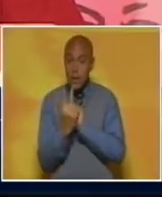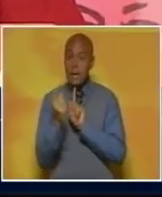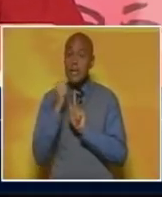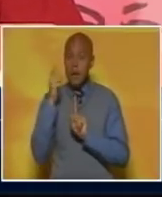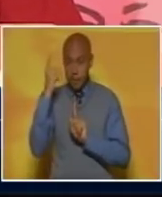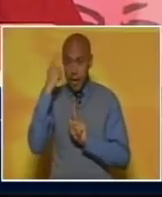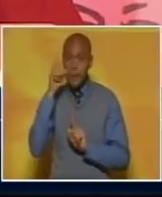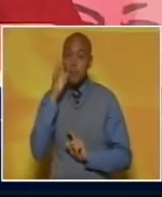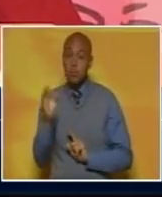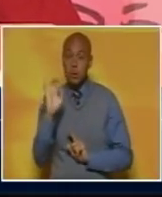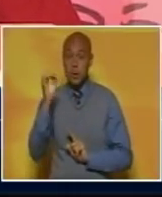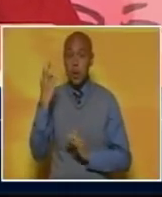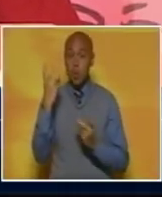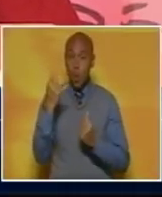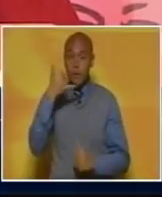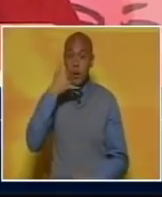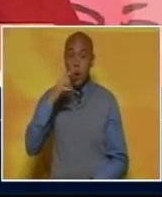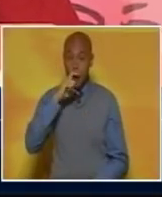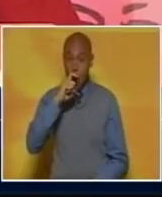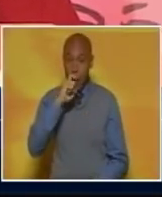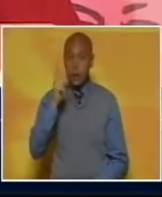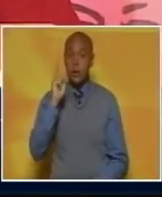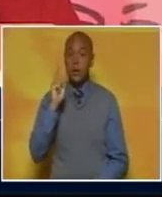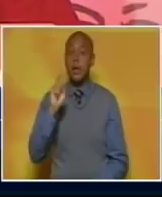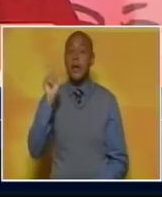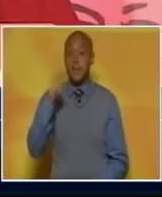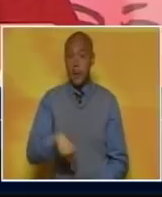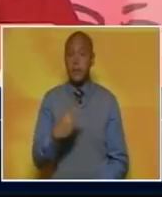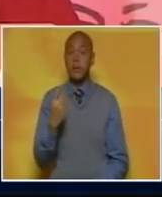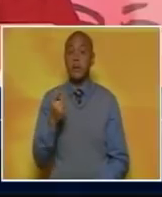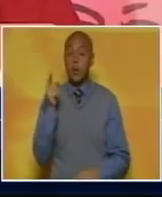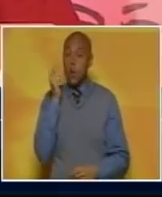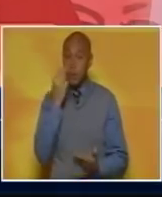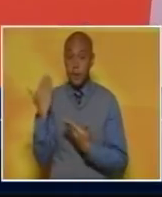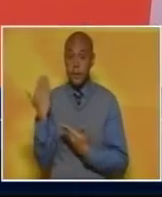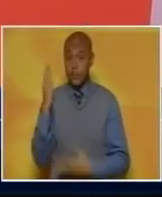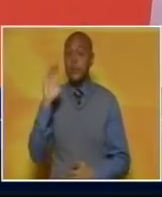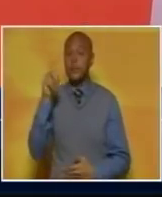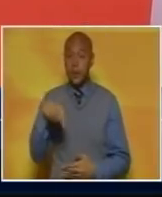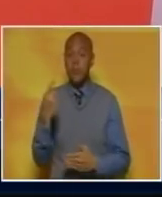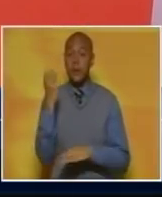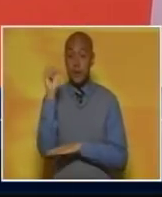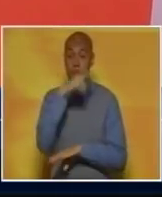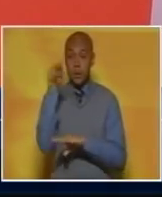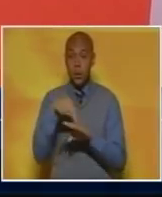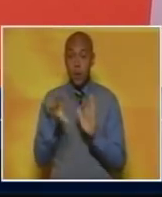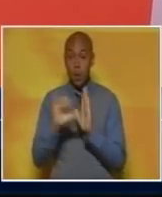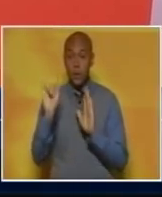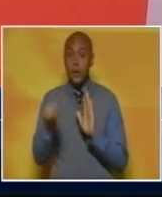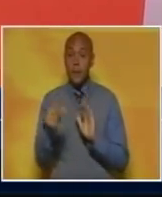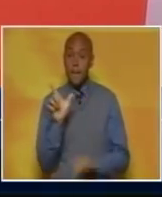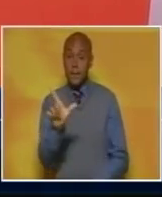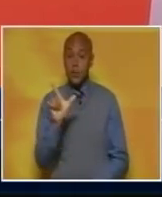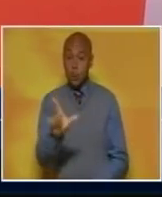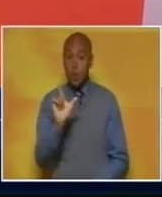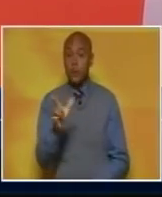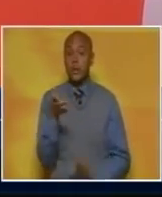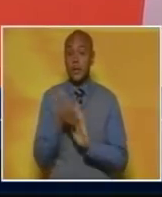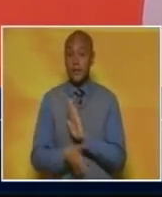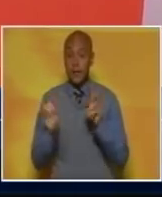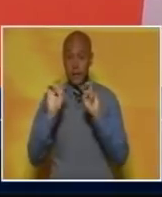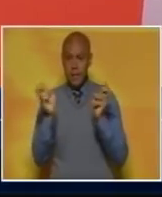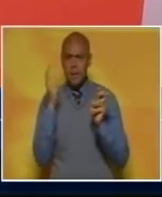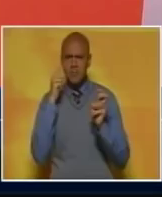números de Miraflores. El también presidente de la Asamblea Nacional Constituyente fijó la posición del partido de gobierno respecto